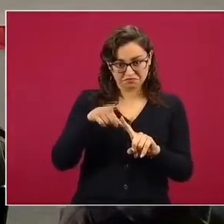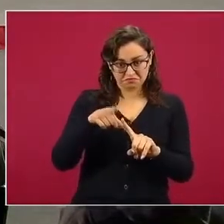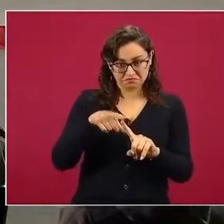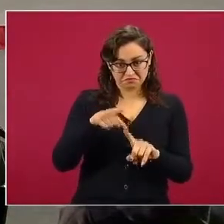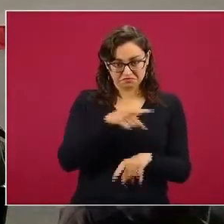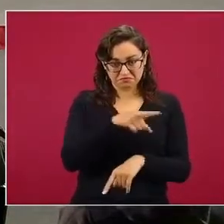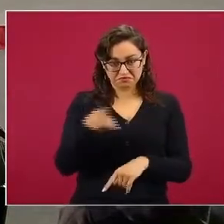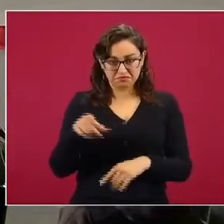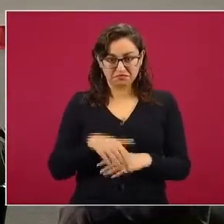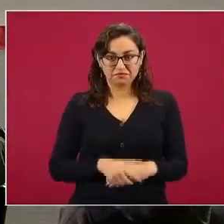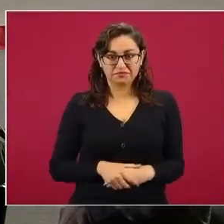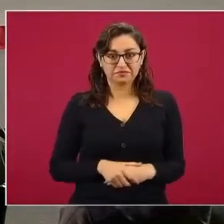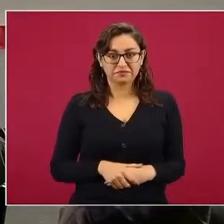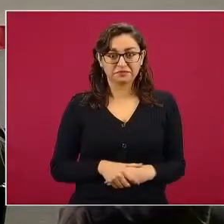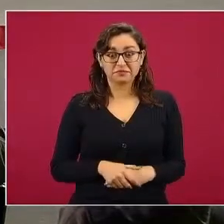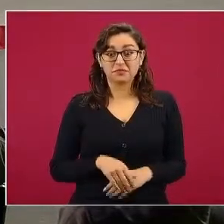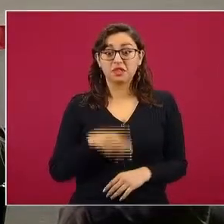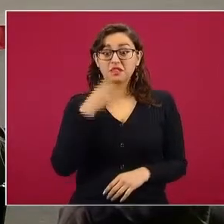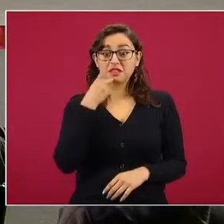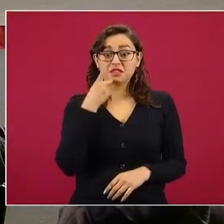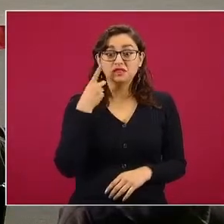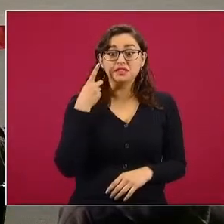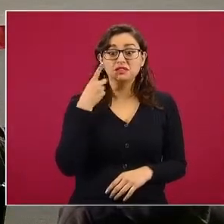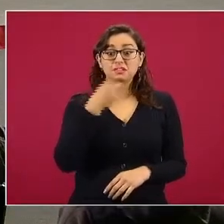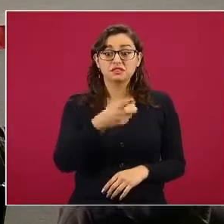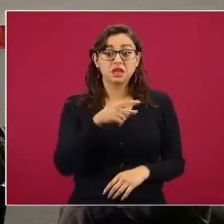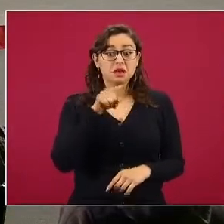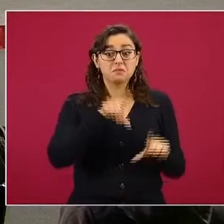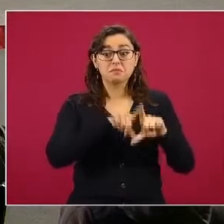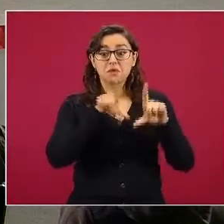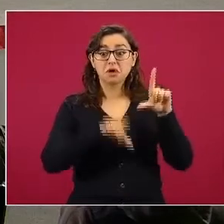Están cayendo como moscas.